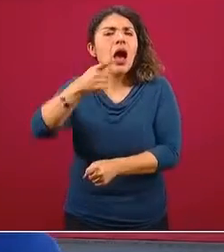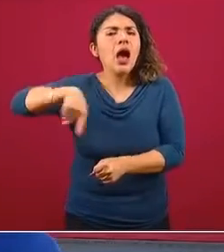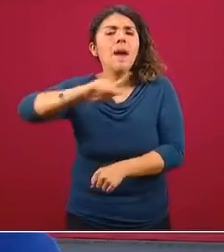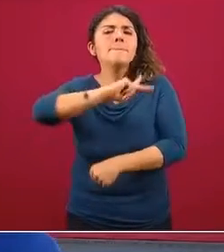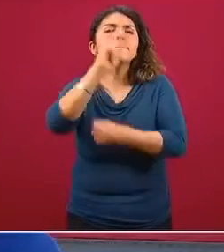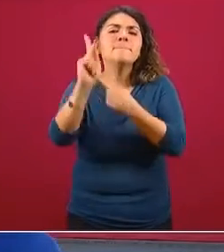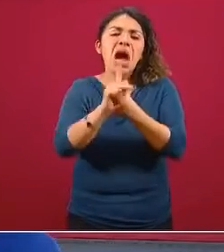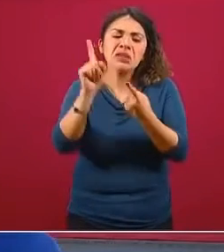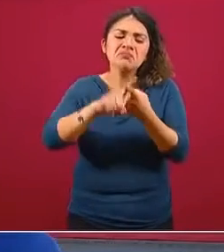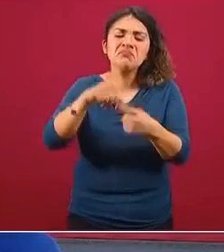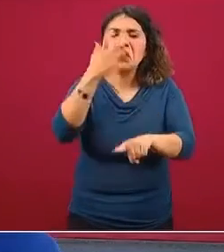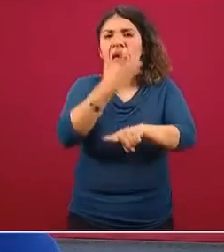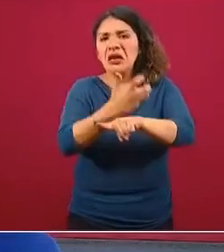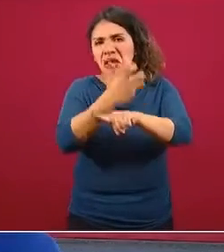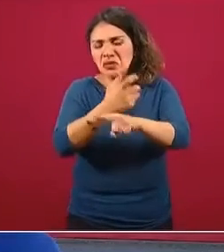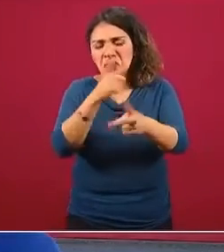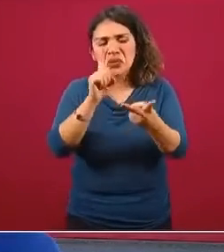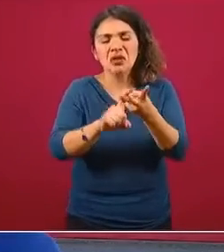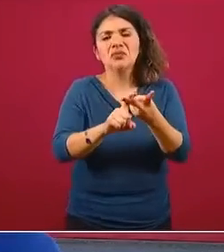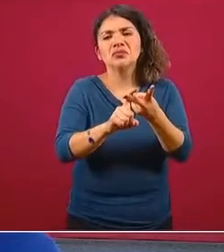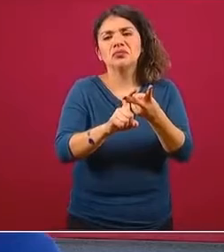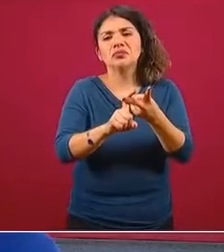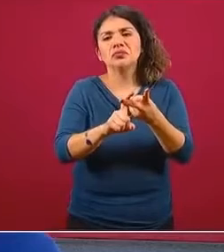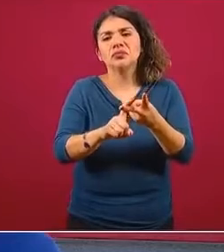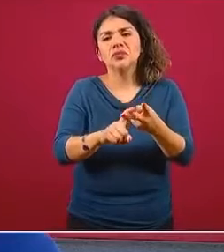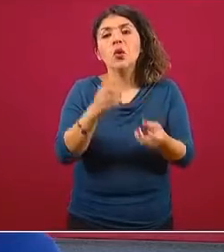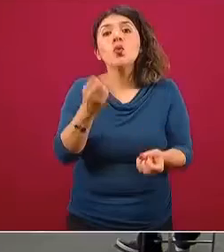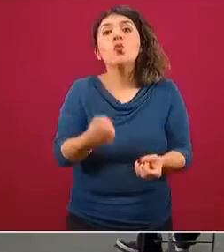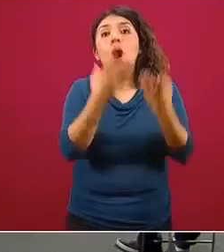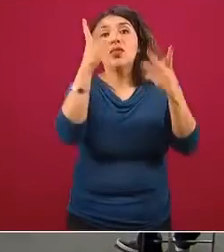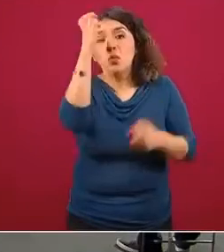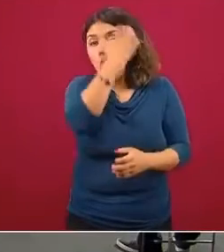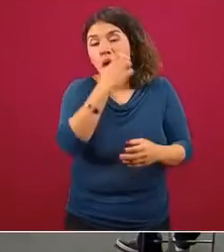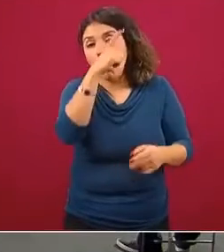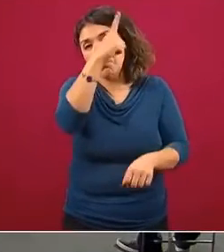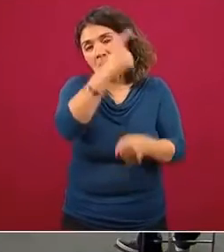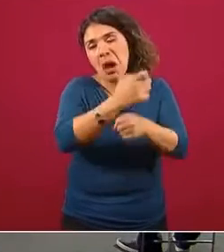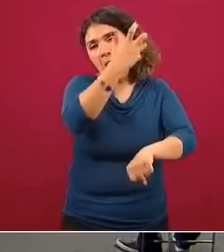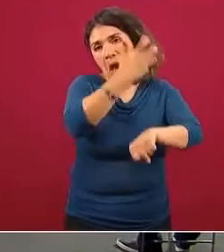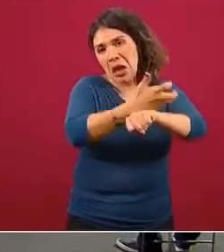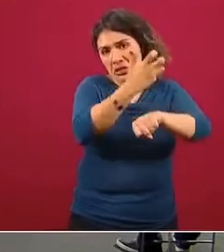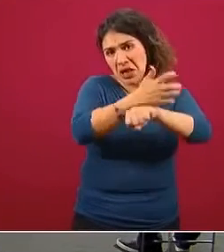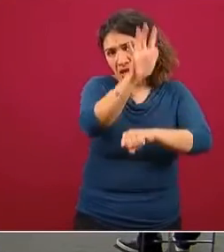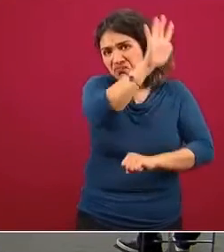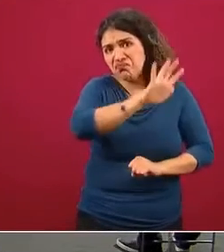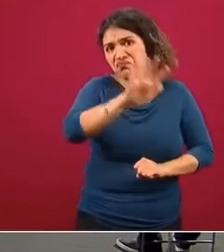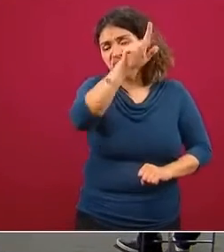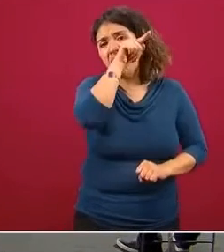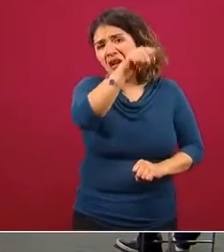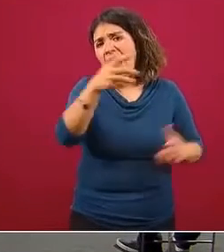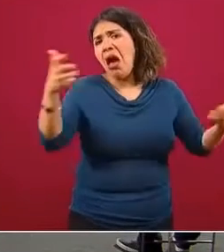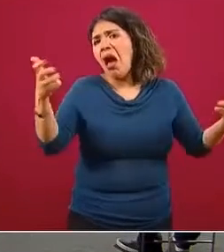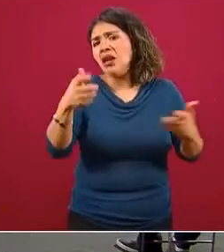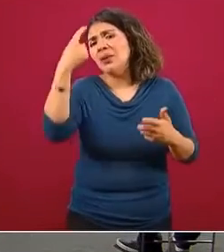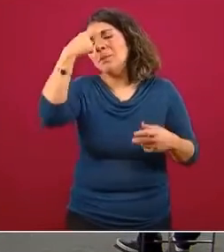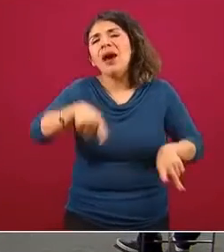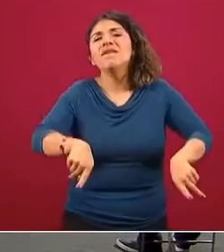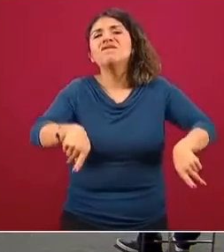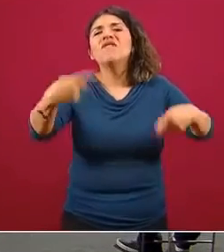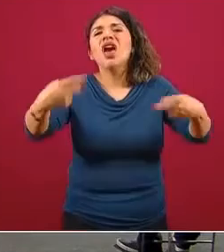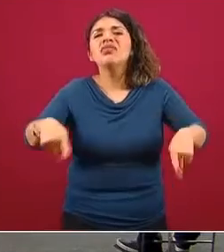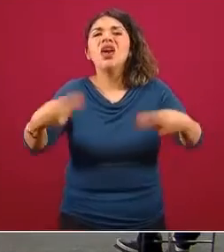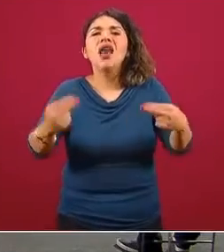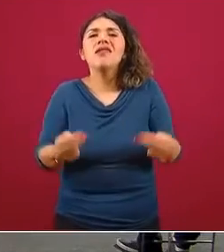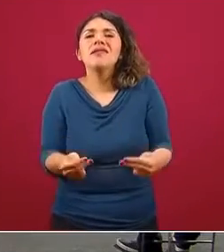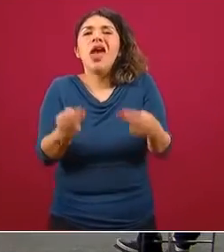destacan países como Estados Unidos en términos del volumen o número de pruebas, en donde es una actividad comercial.